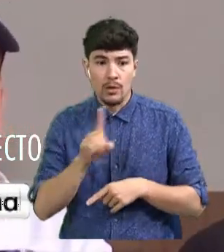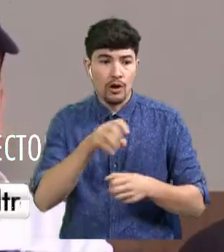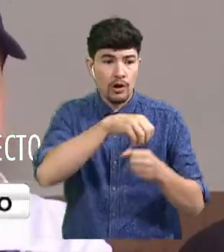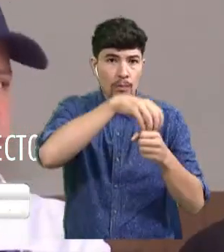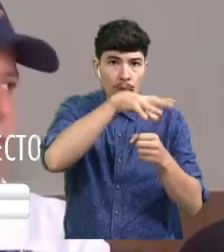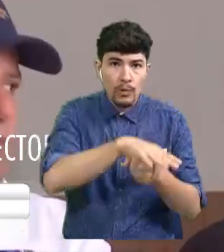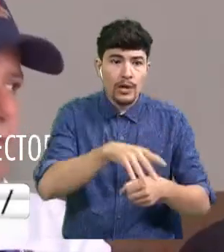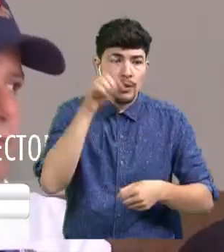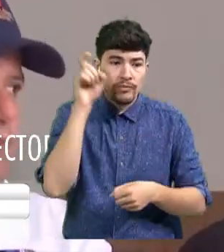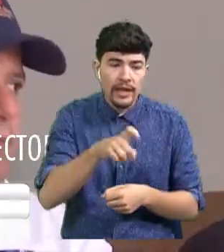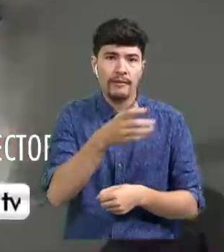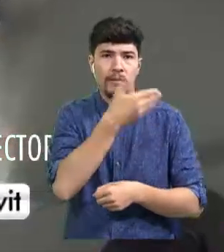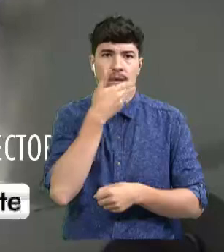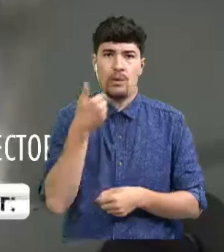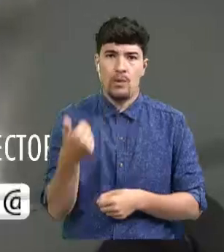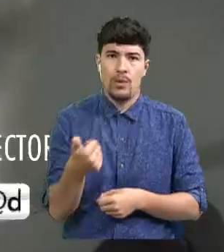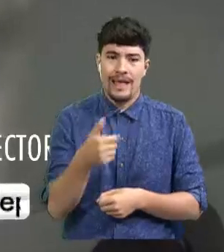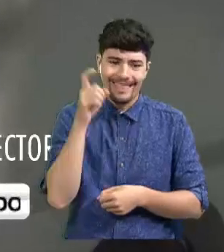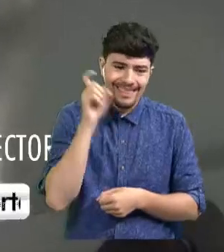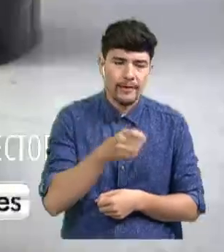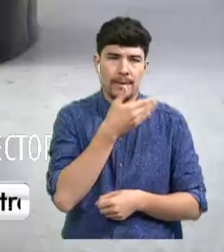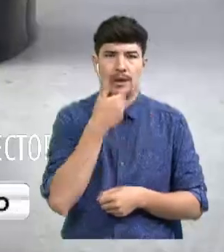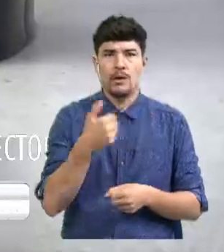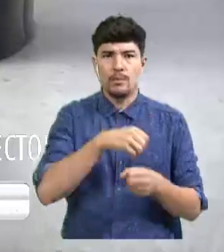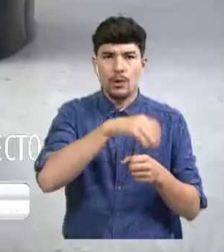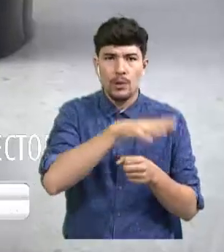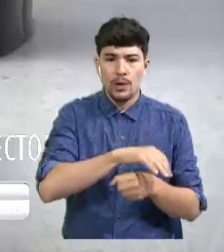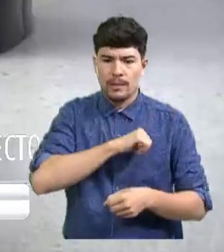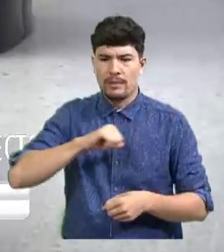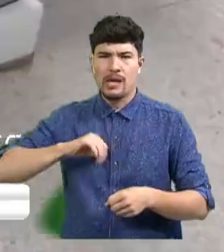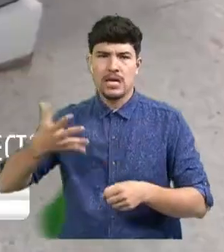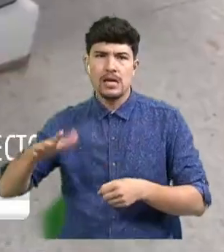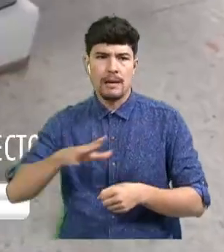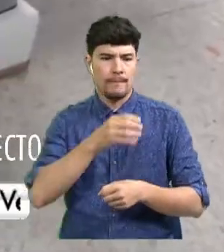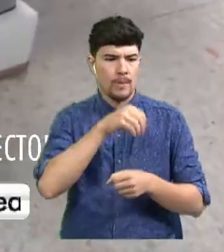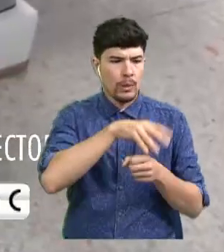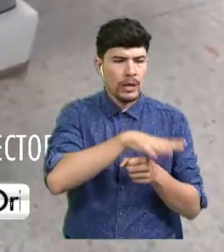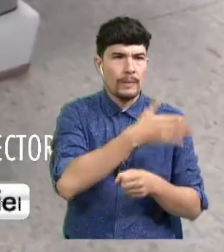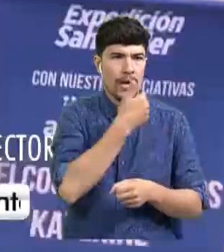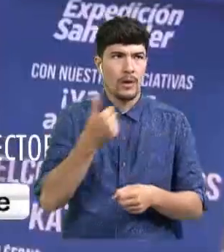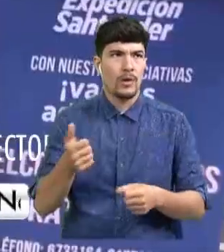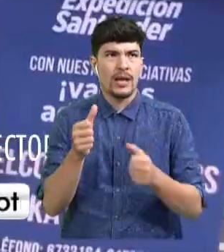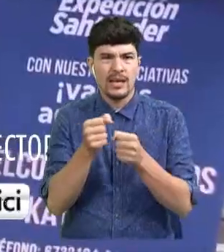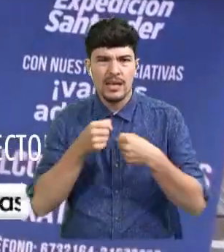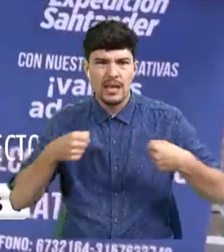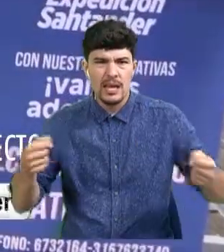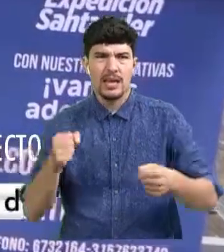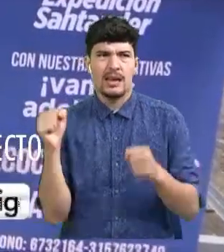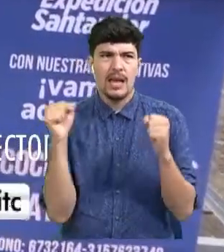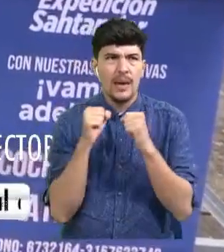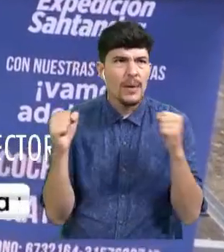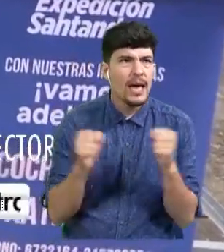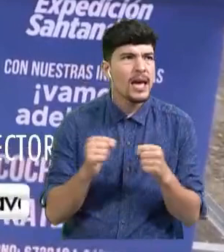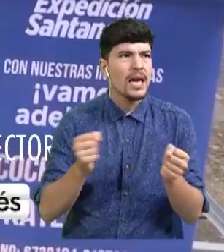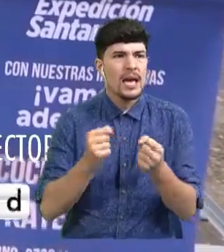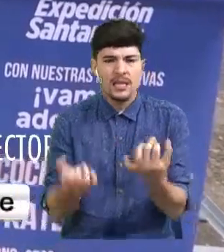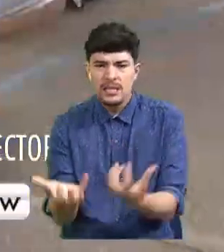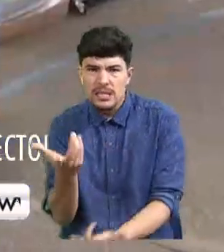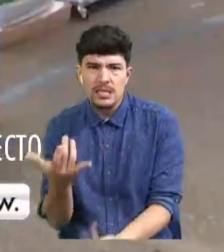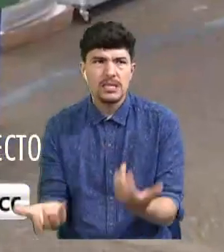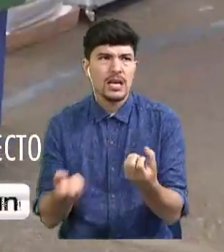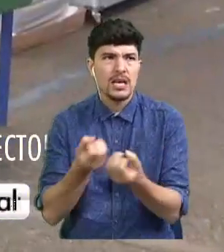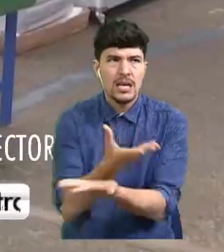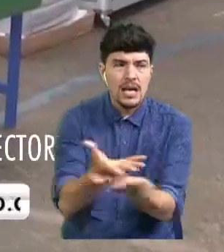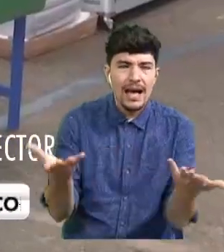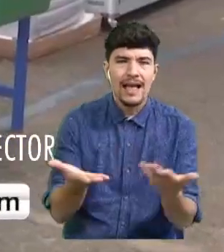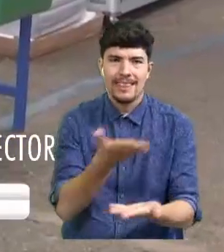público tiene que ser mejor que lo privado. Máquinas de coser, salones de belleza, lavadoras, neveras, refrigeradores, entre otros, que permiten